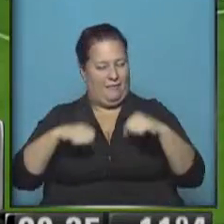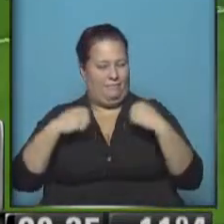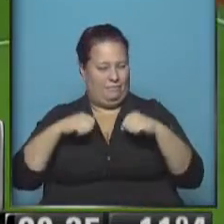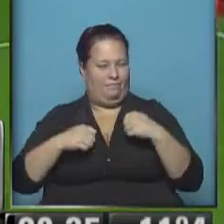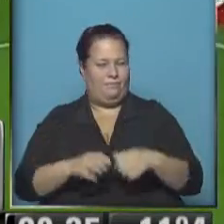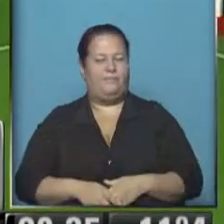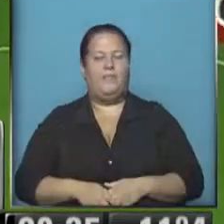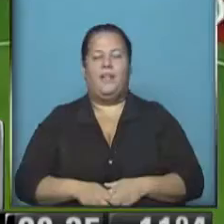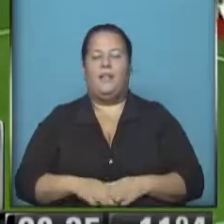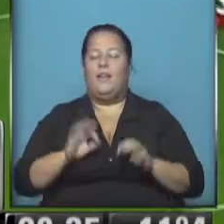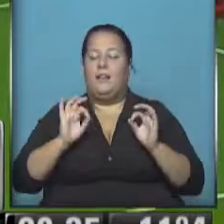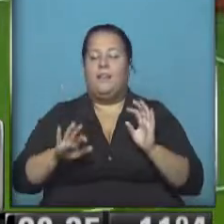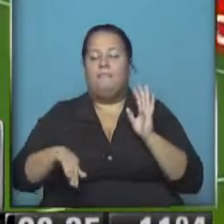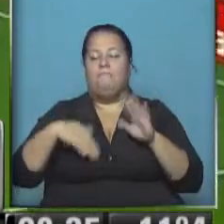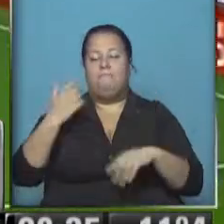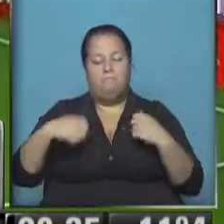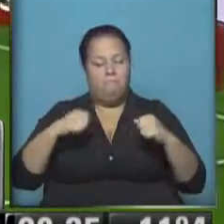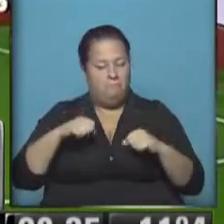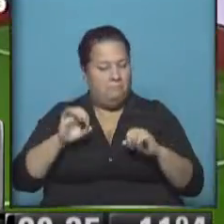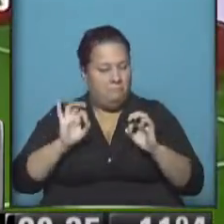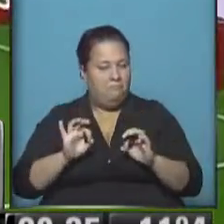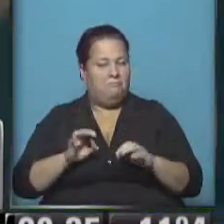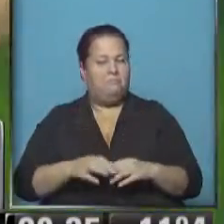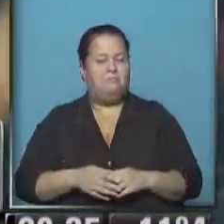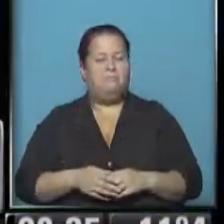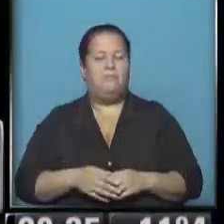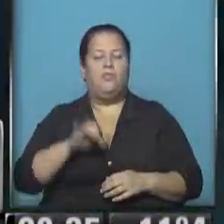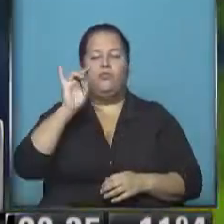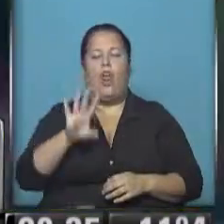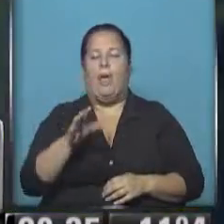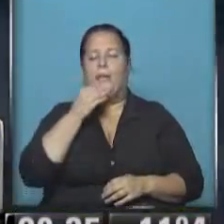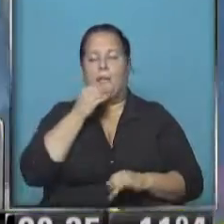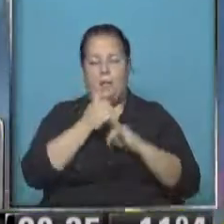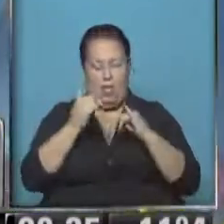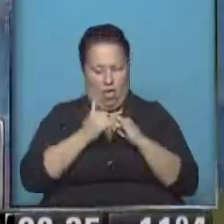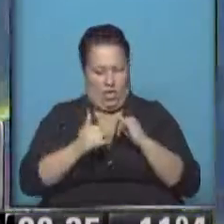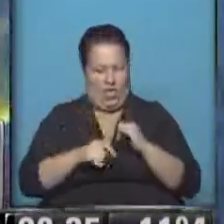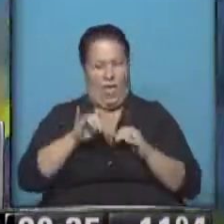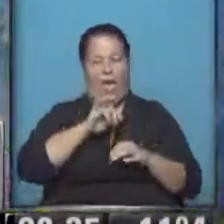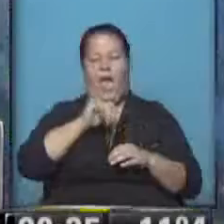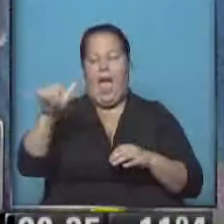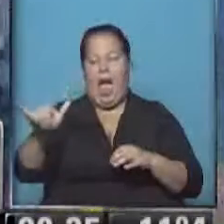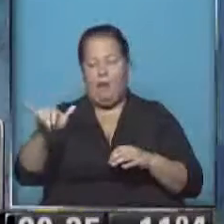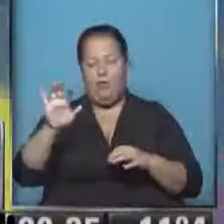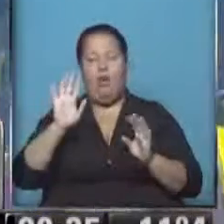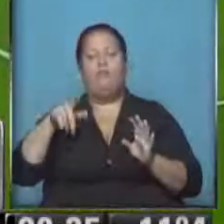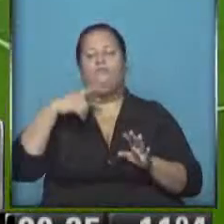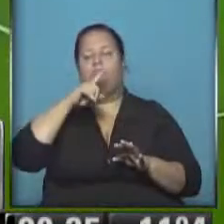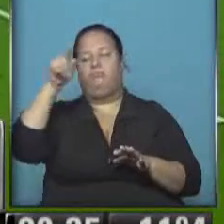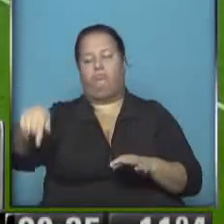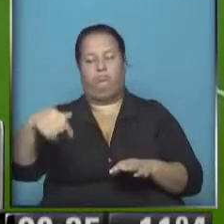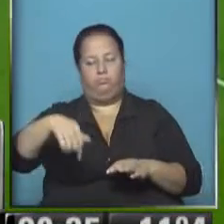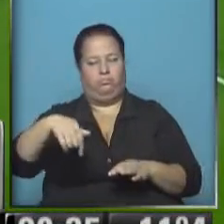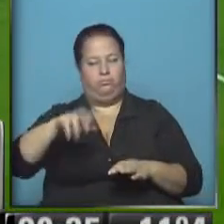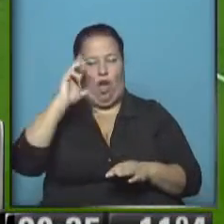después del entrenamiento liviano a huachipato solo un almuerzo al avión el charter y al llegar